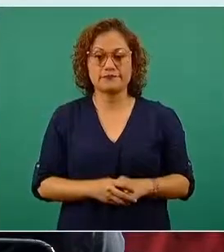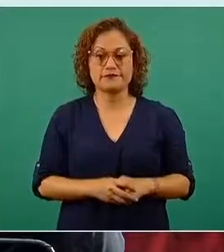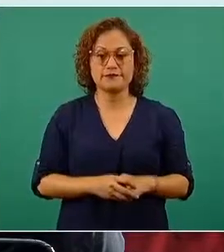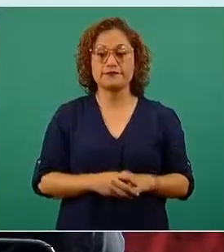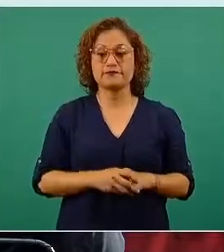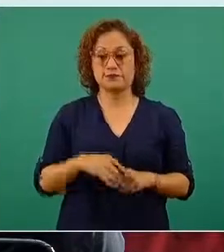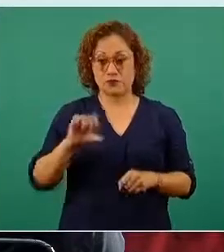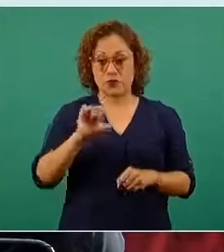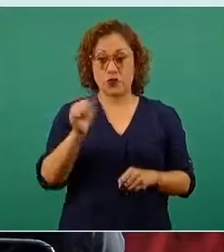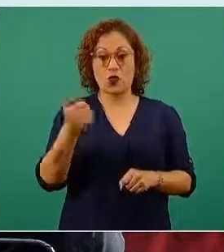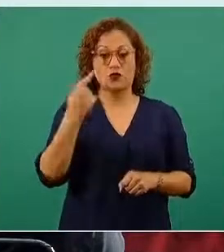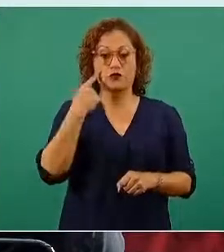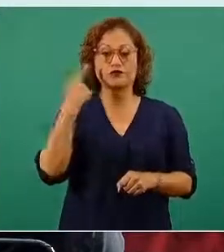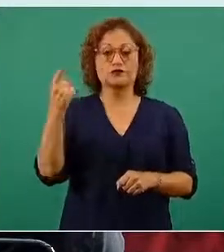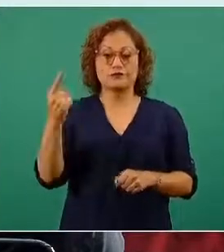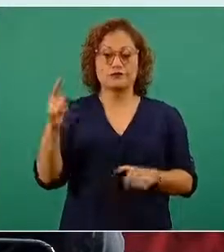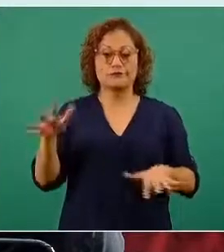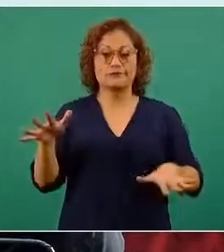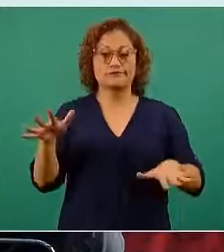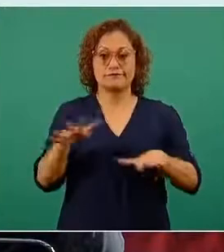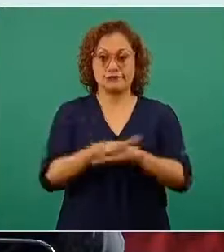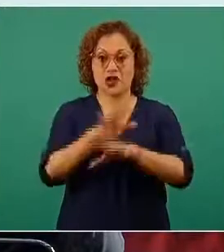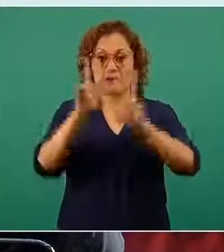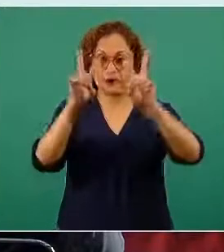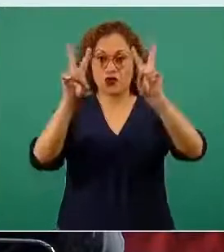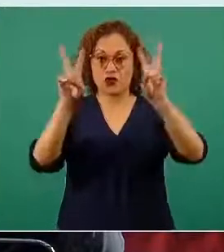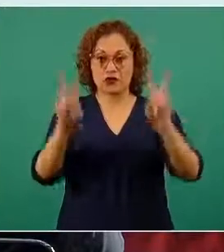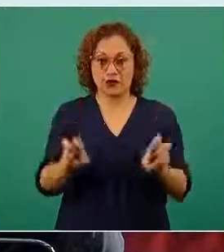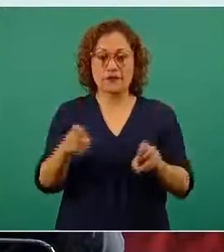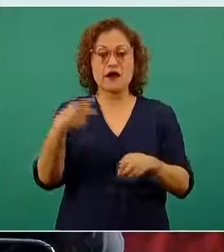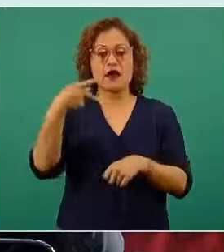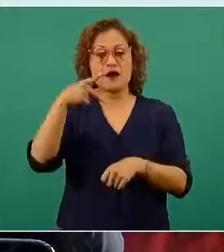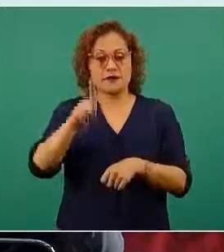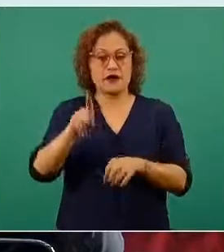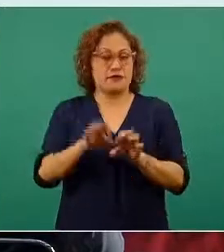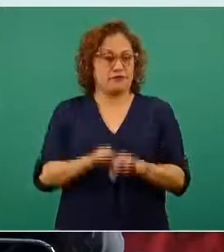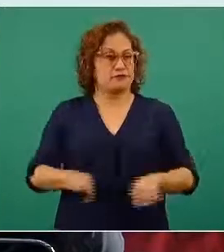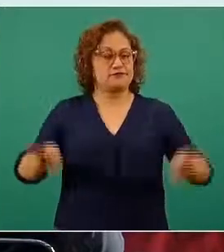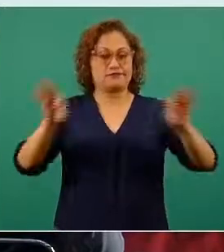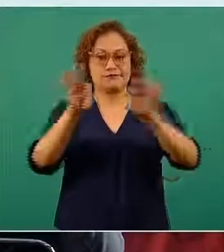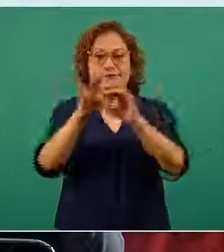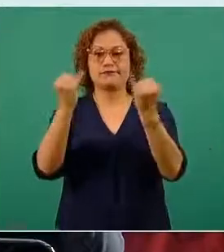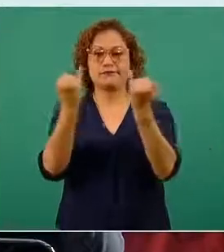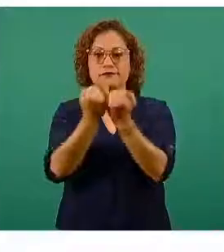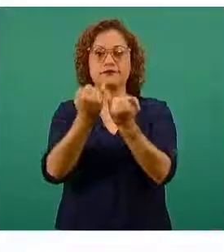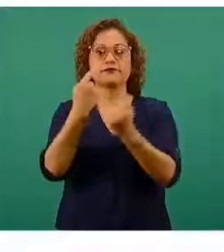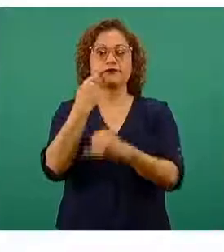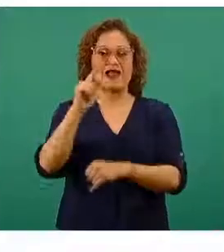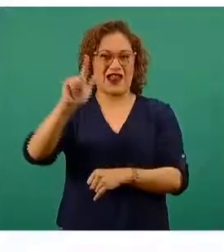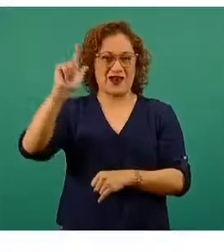Cambio de tema, pero importante tema, lo explicamos con cierto detalle el lunes. Desde el lunes